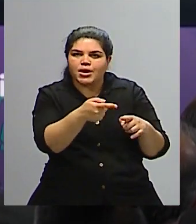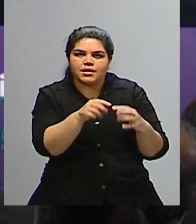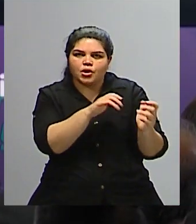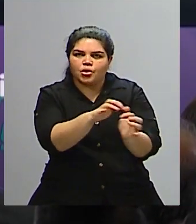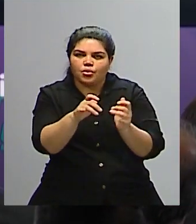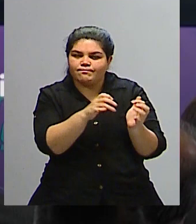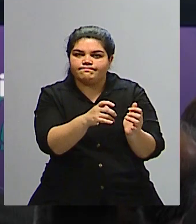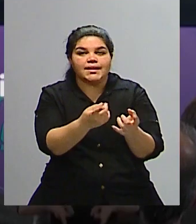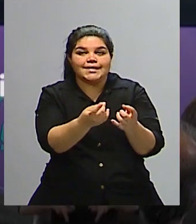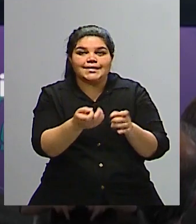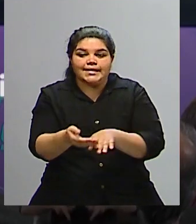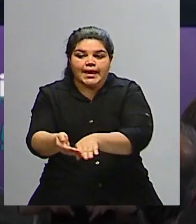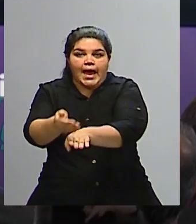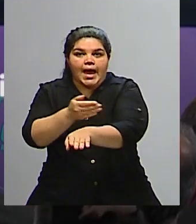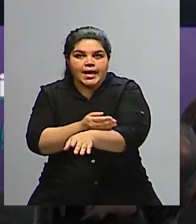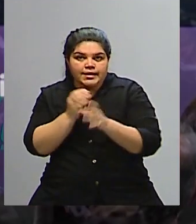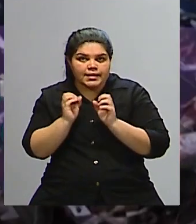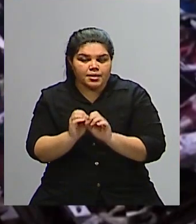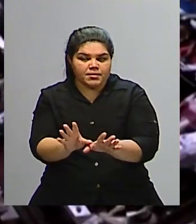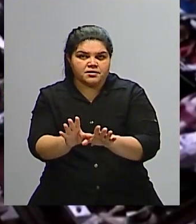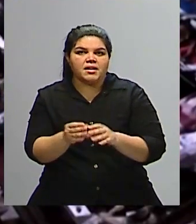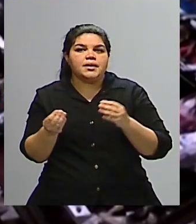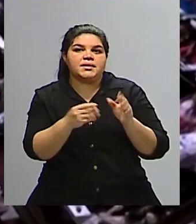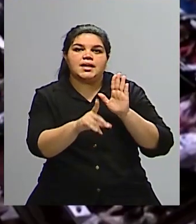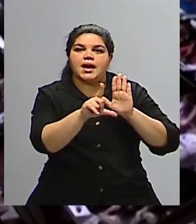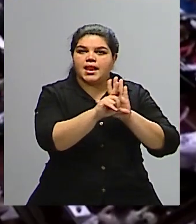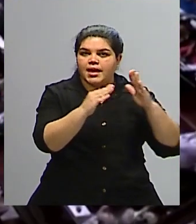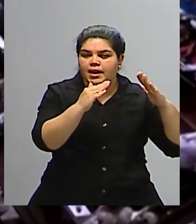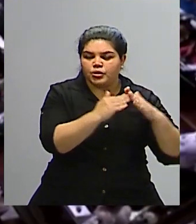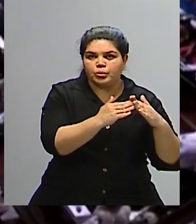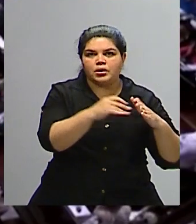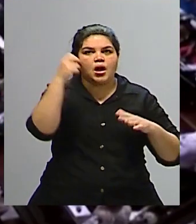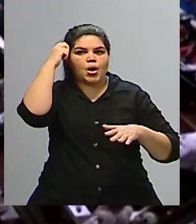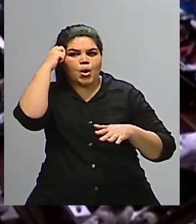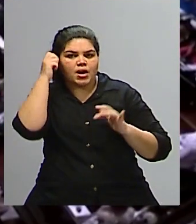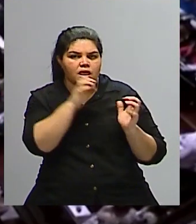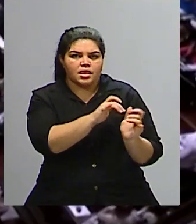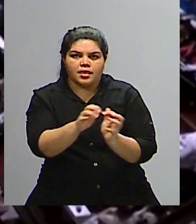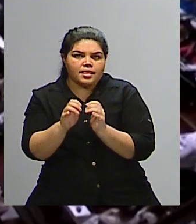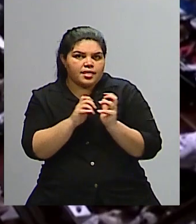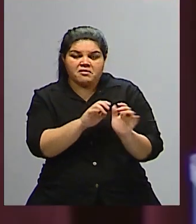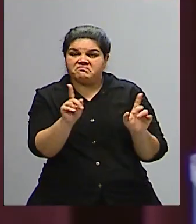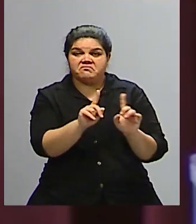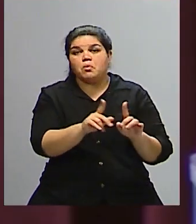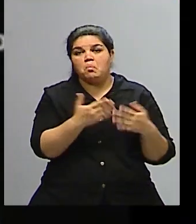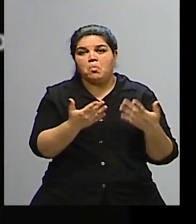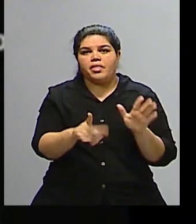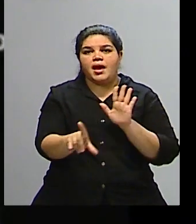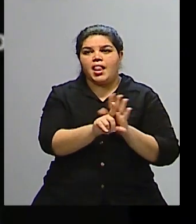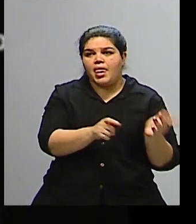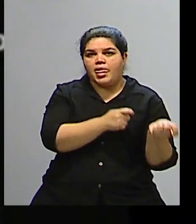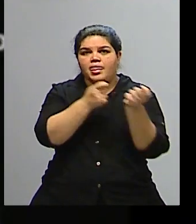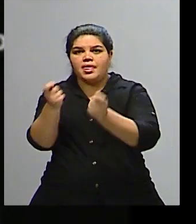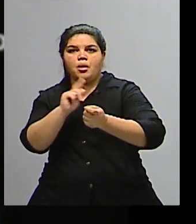al inicio. Y como la legislatura o el Congreso no lo hace, ella misma en una ley le da herramientas al Poder Ejecutivo para que pueda